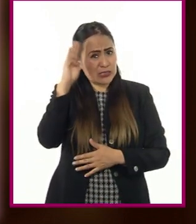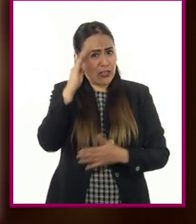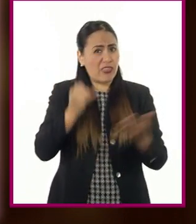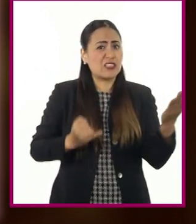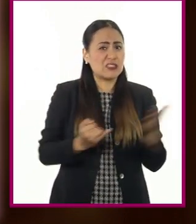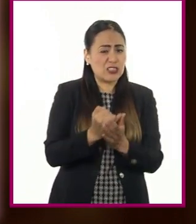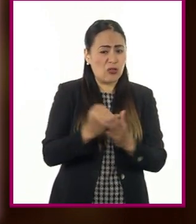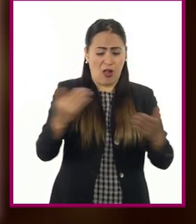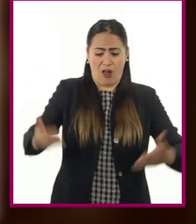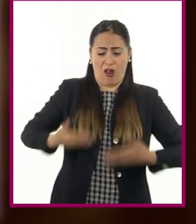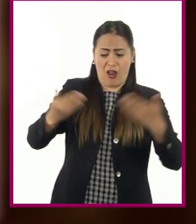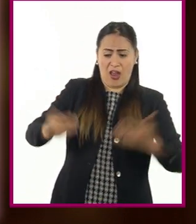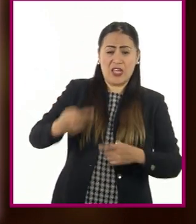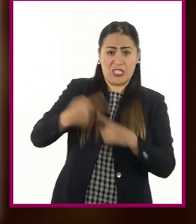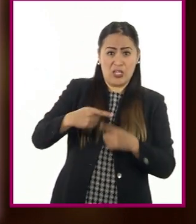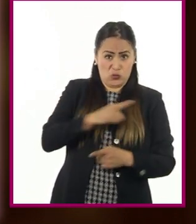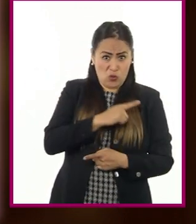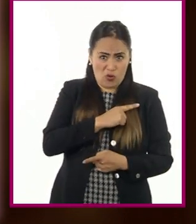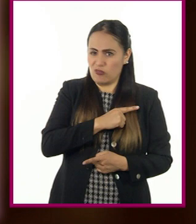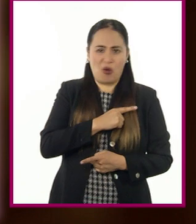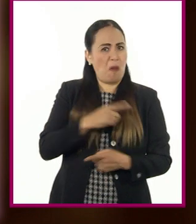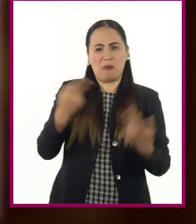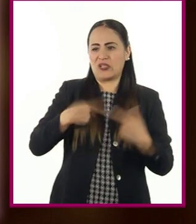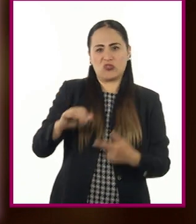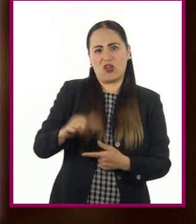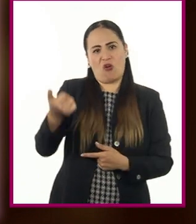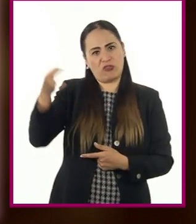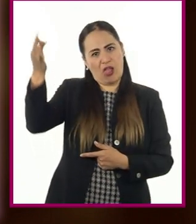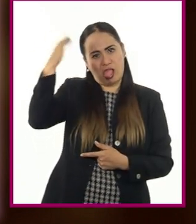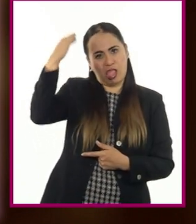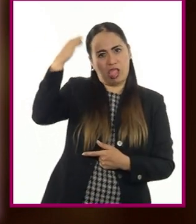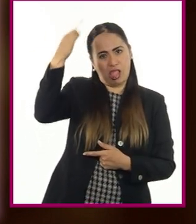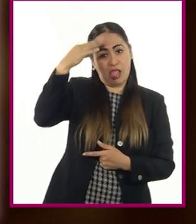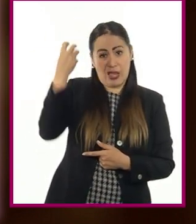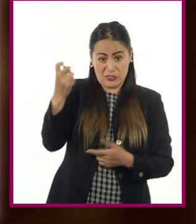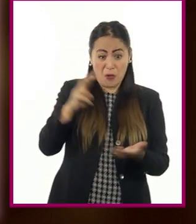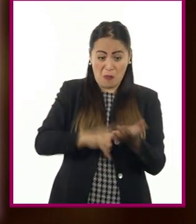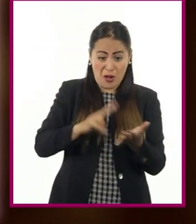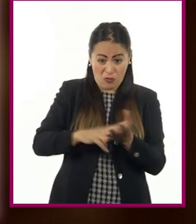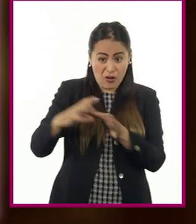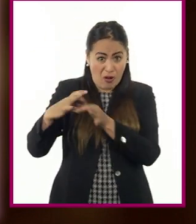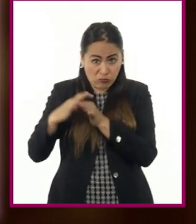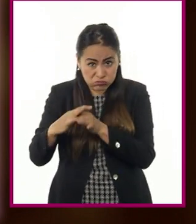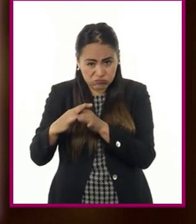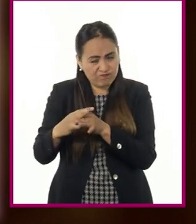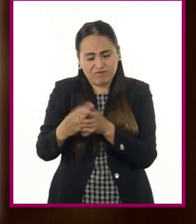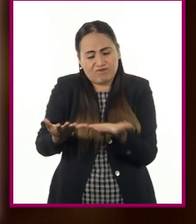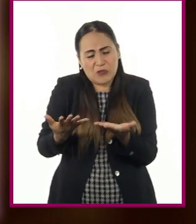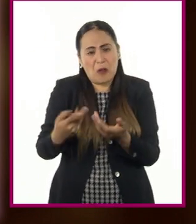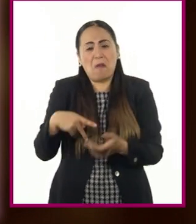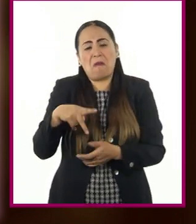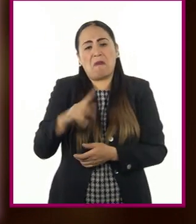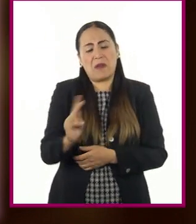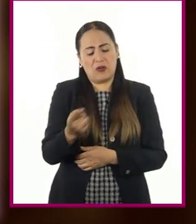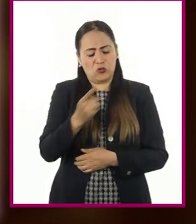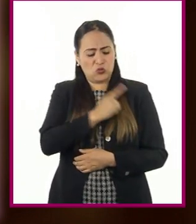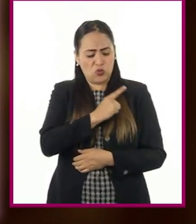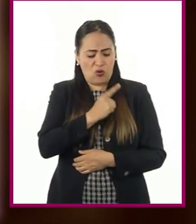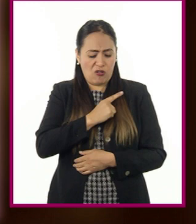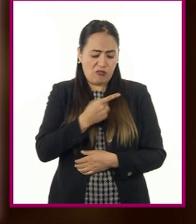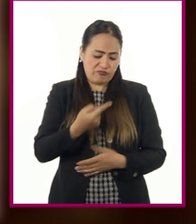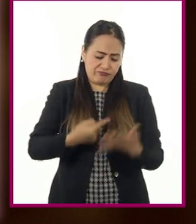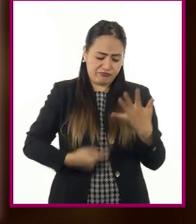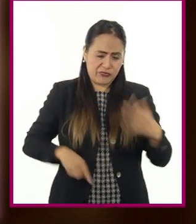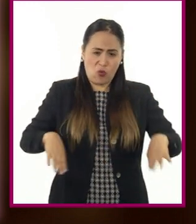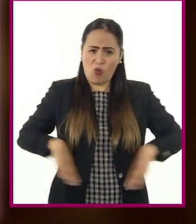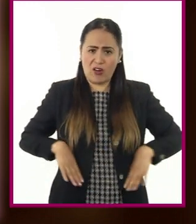e impulsado por otra persona, lo cual no corresponde con su esquema de valores y principios, con lo que traiciona su propia